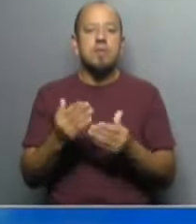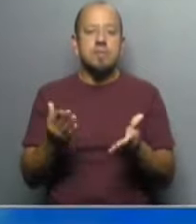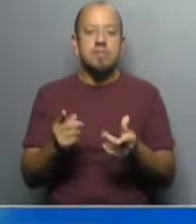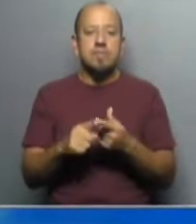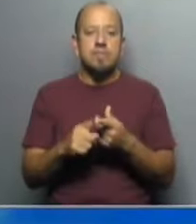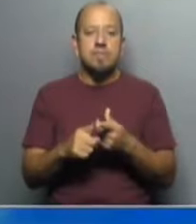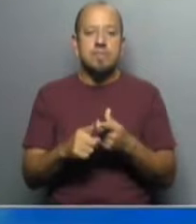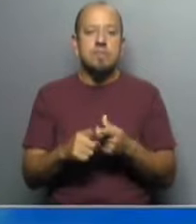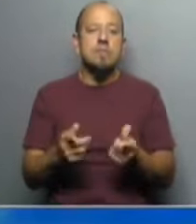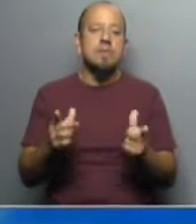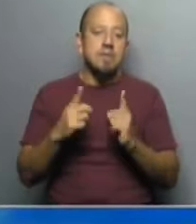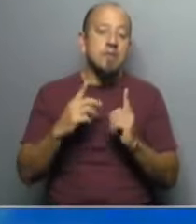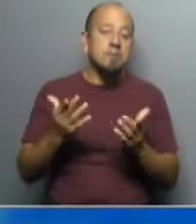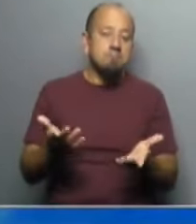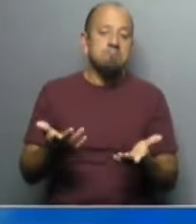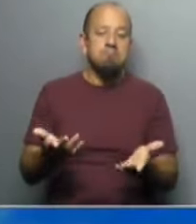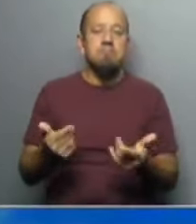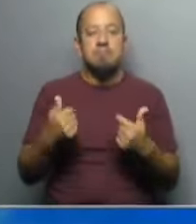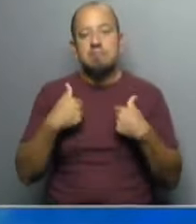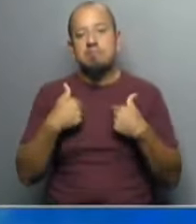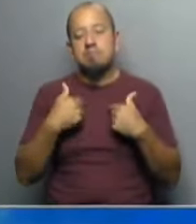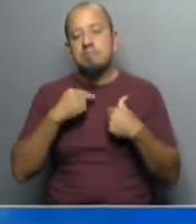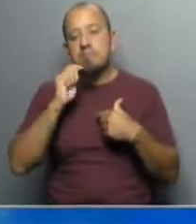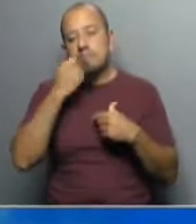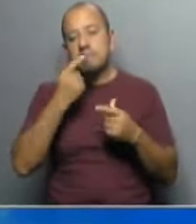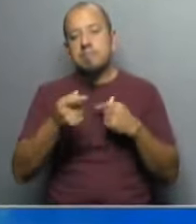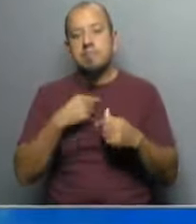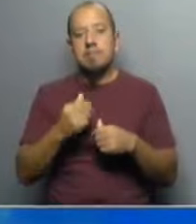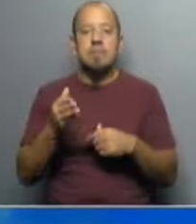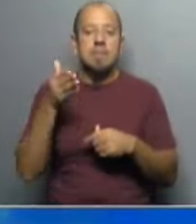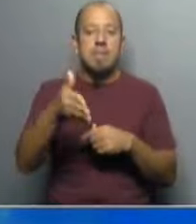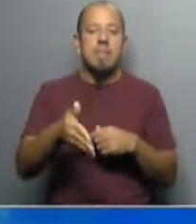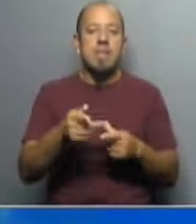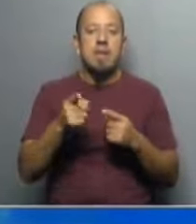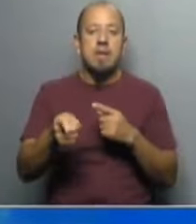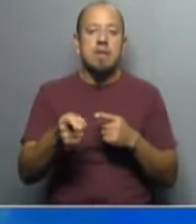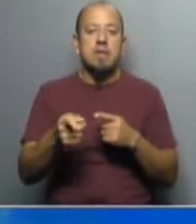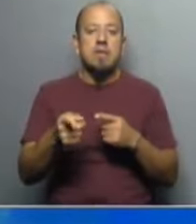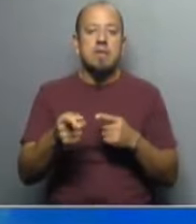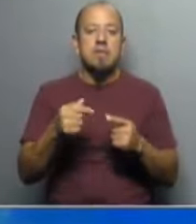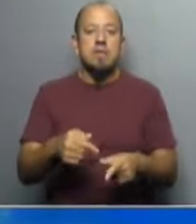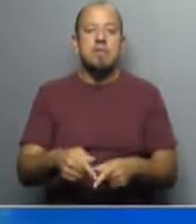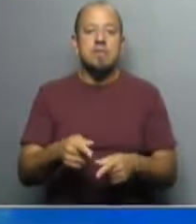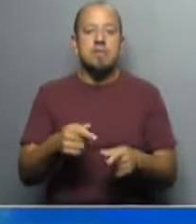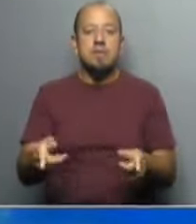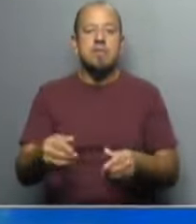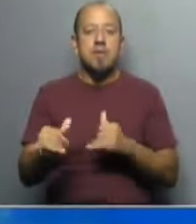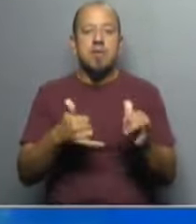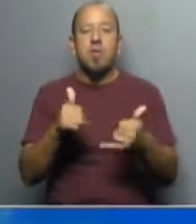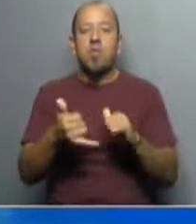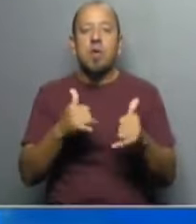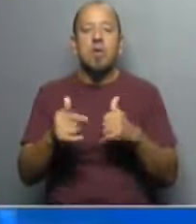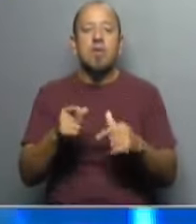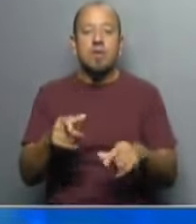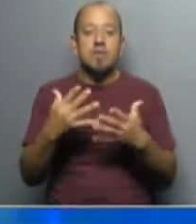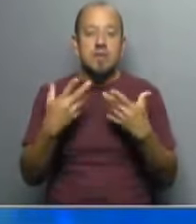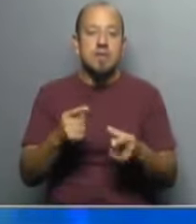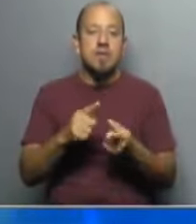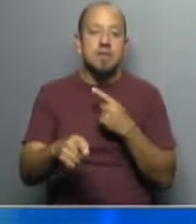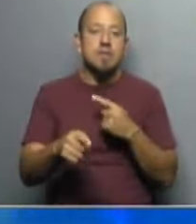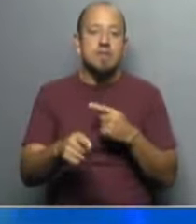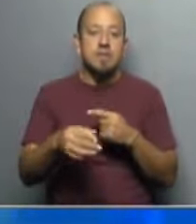realidad. Espero que les haya gustado. A mí me encantó, la verdad, ir a ese lugar. Me quedé con muchas ganas de subirme a todos los juegos que estaban ahí.